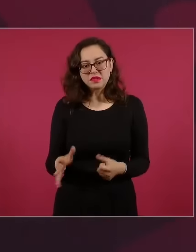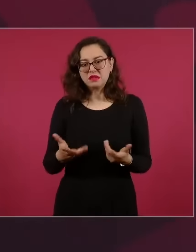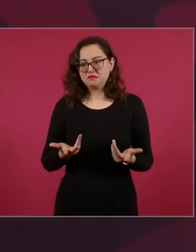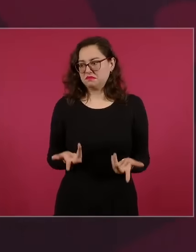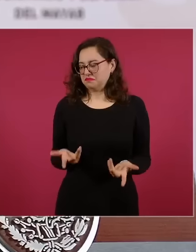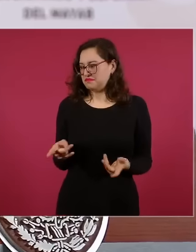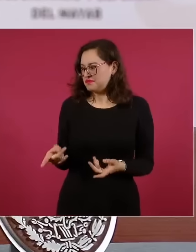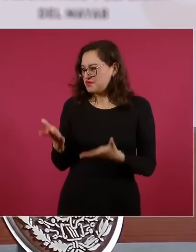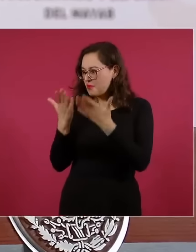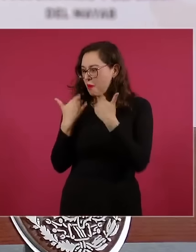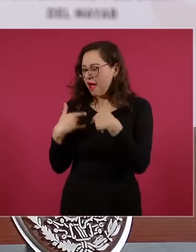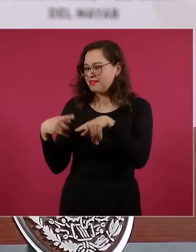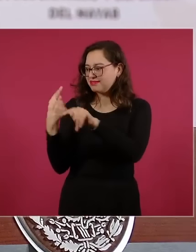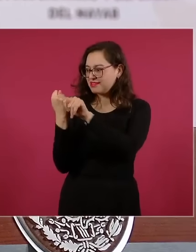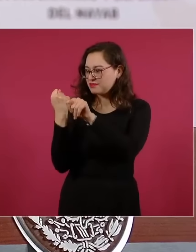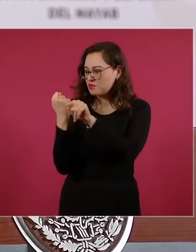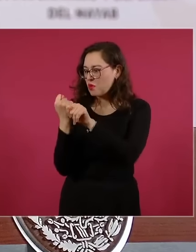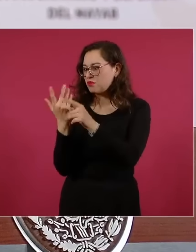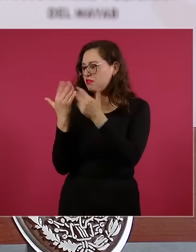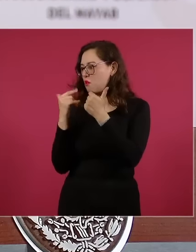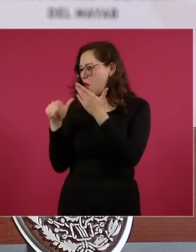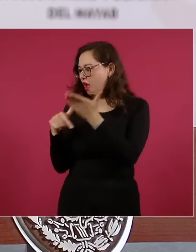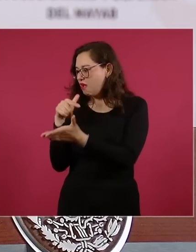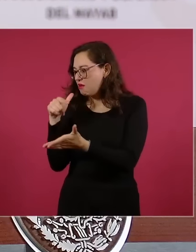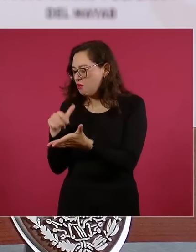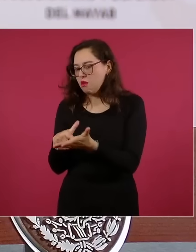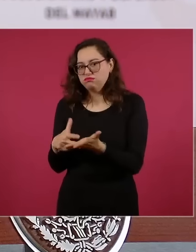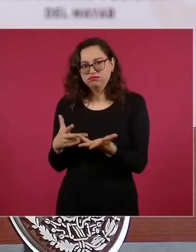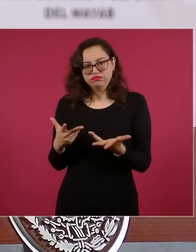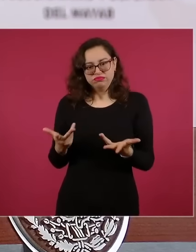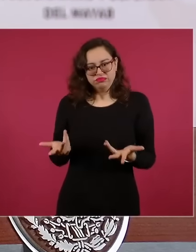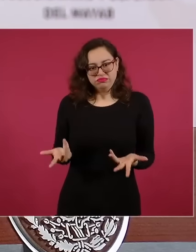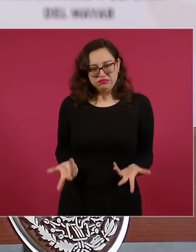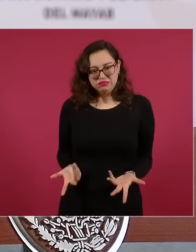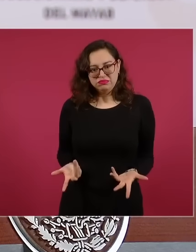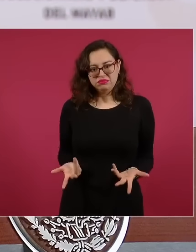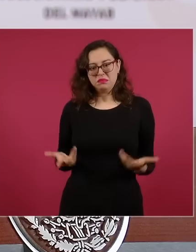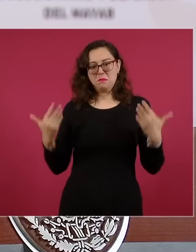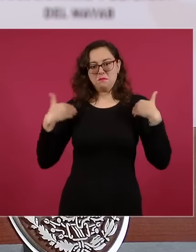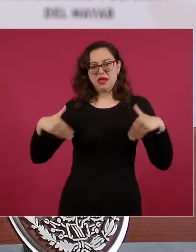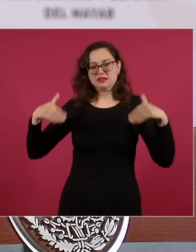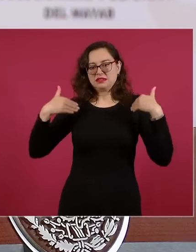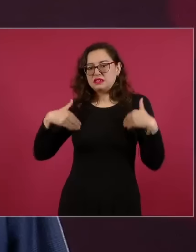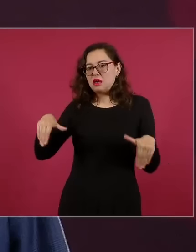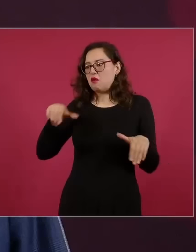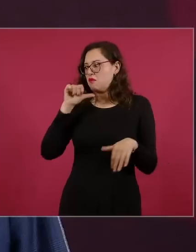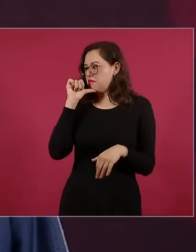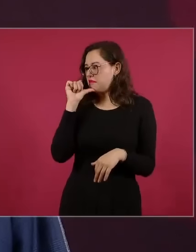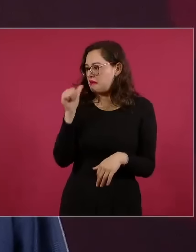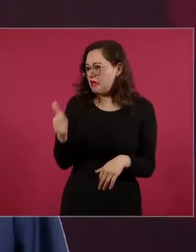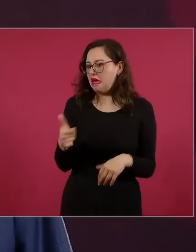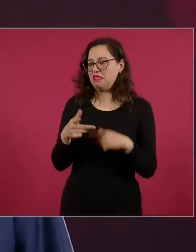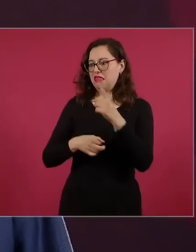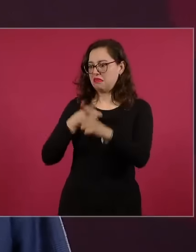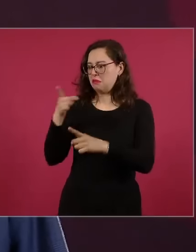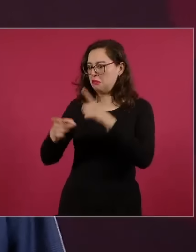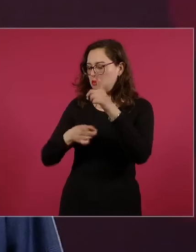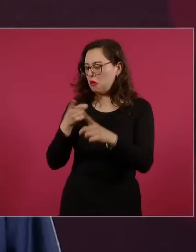transporte, sin espacios públicos para la recreación, para el